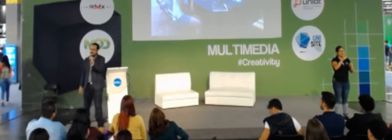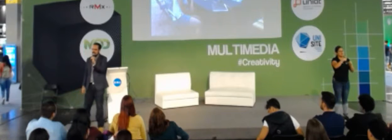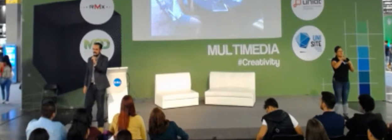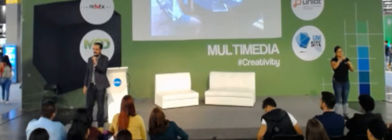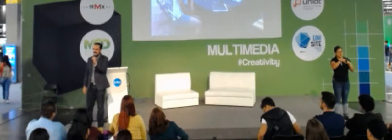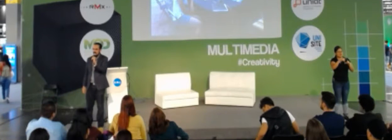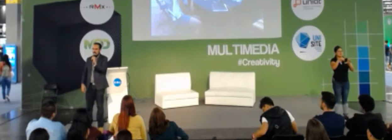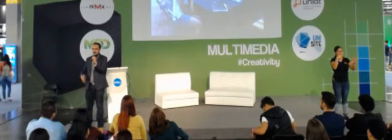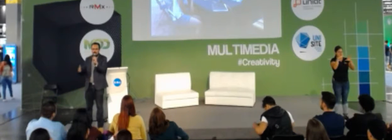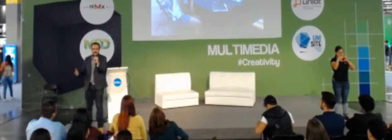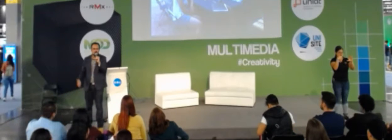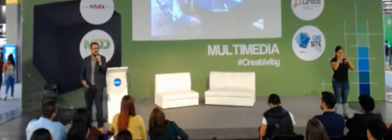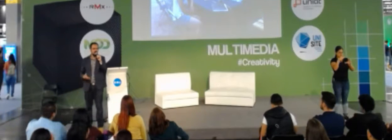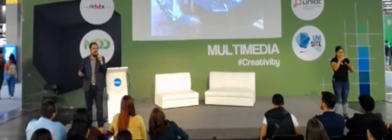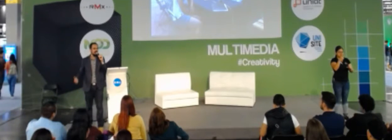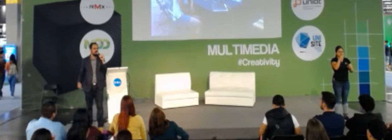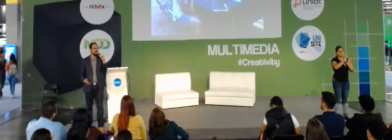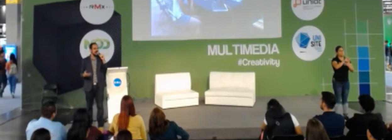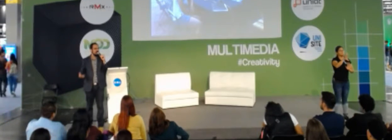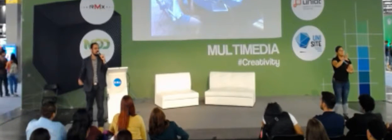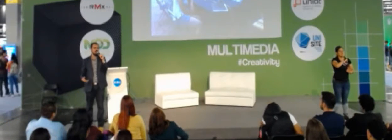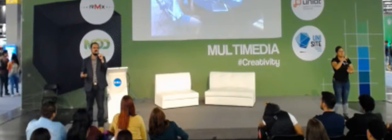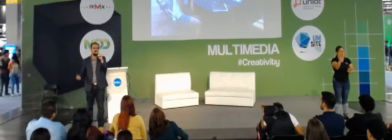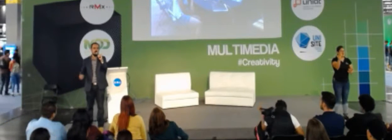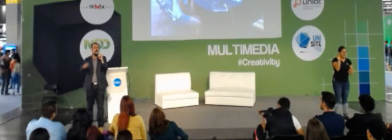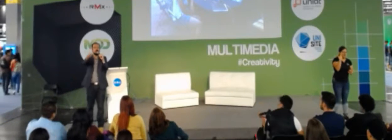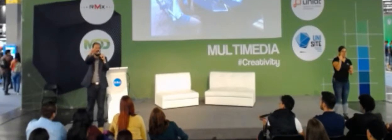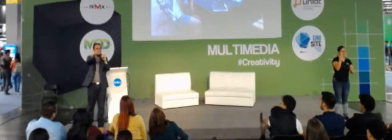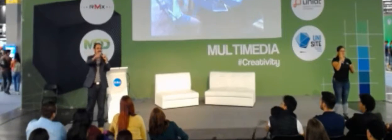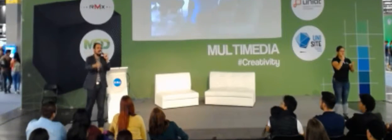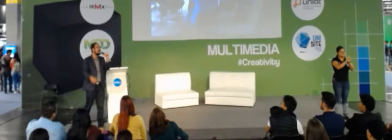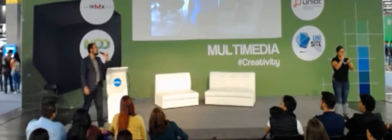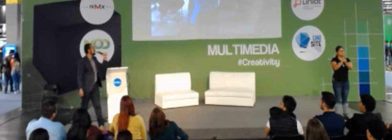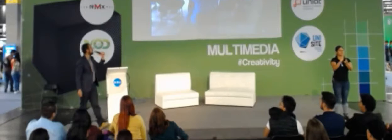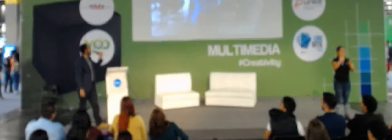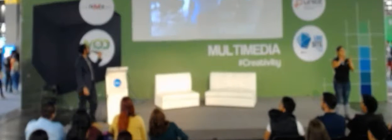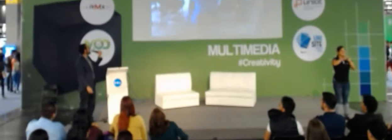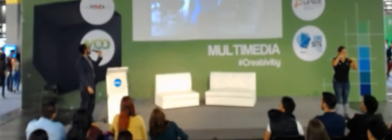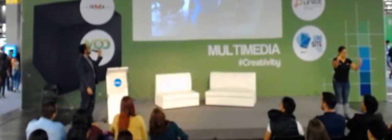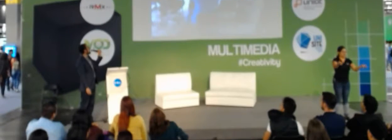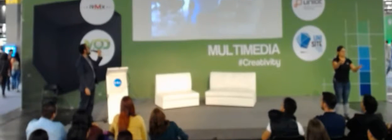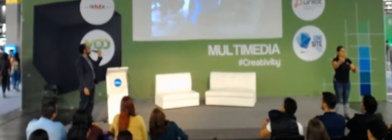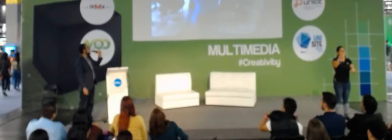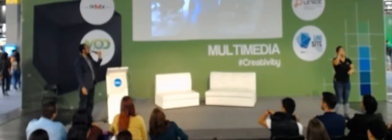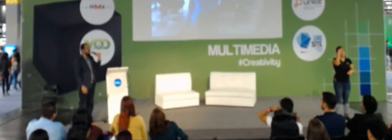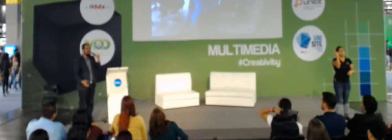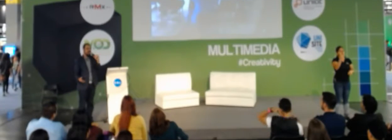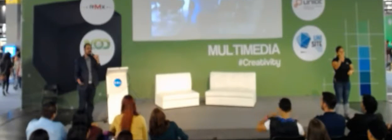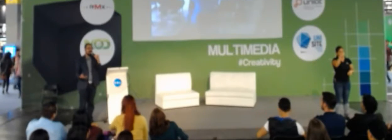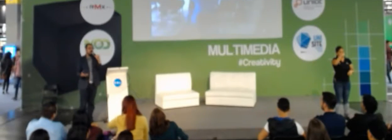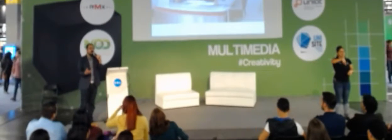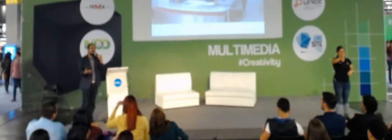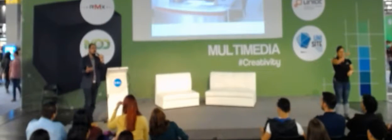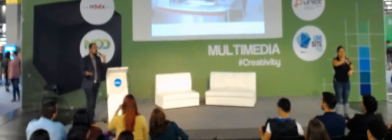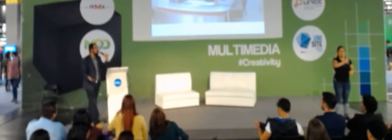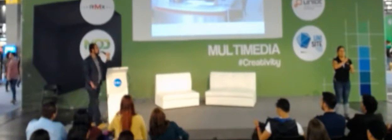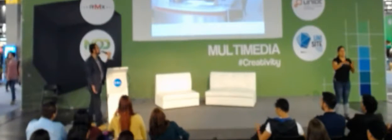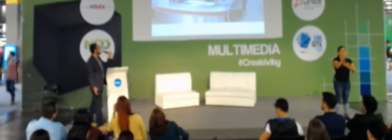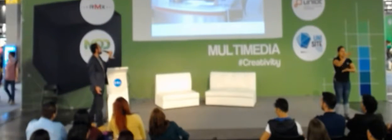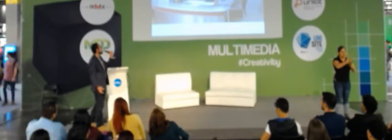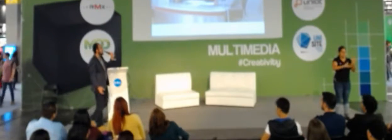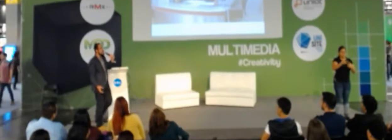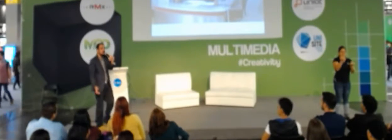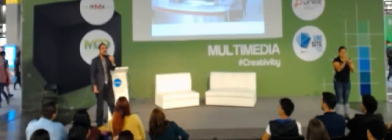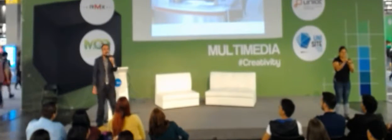comunicación, públicos, privados, radio, televisión, prensa, justamente para estar, para compartir con todos